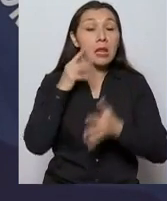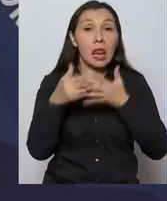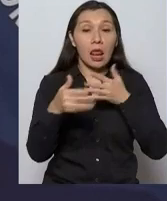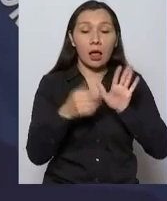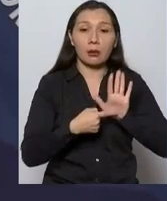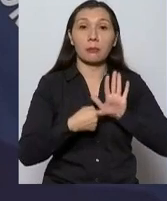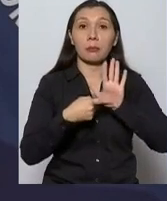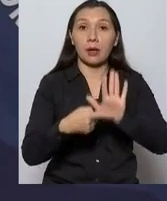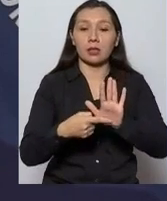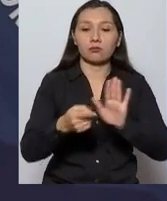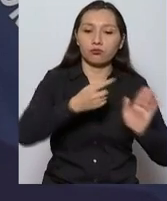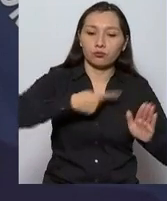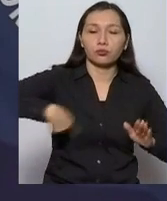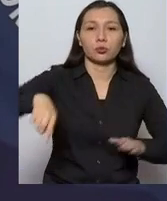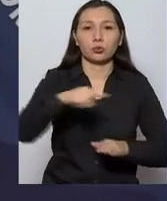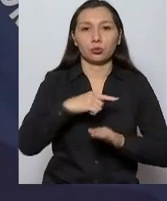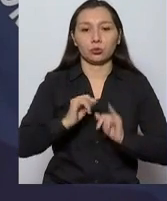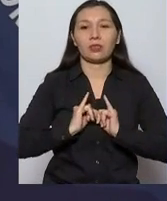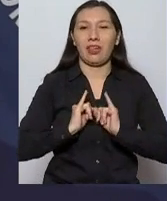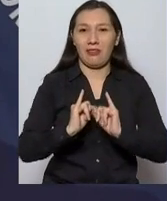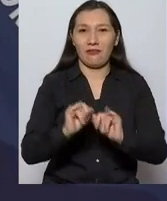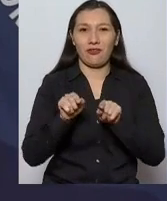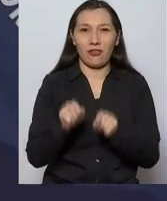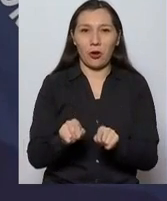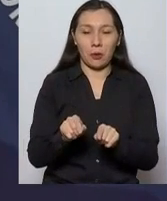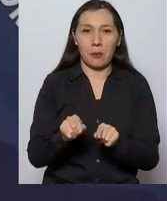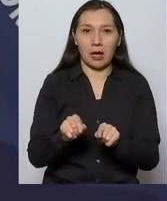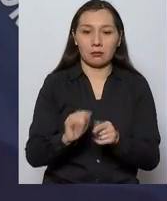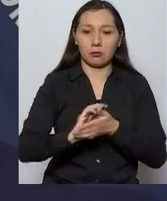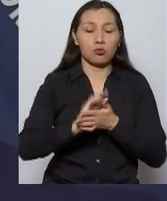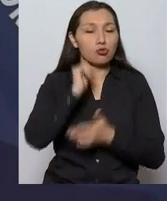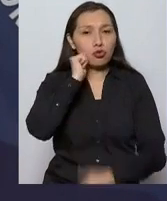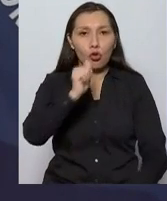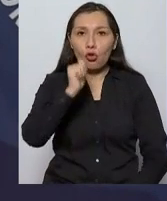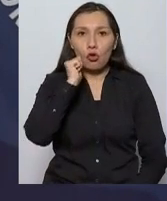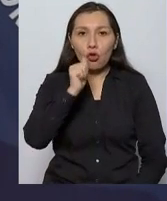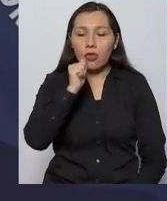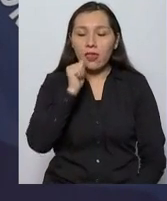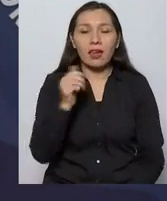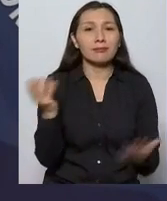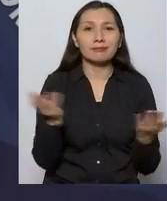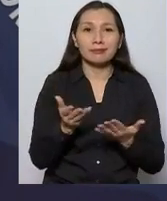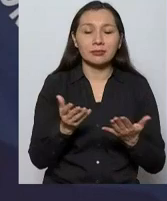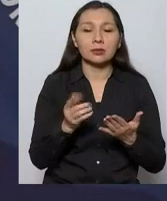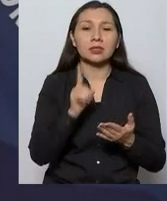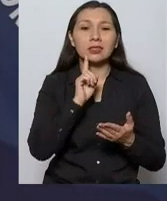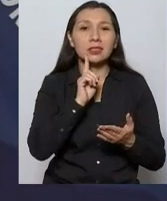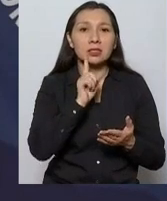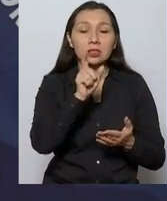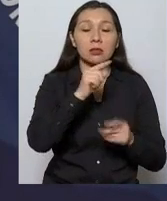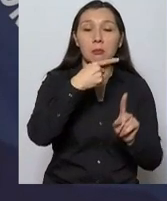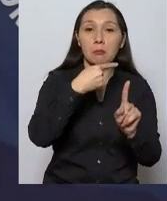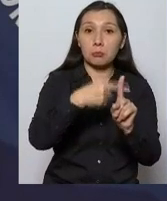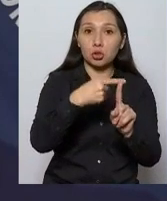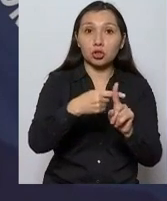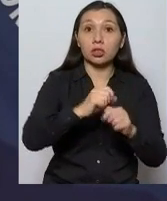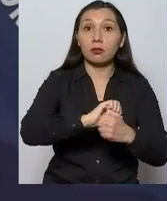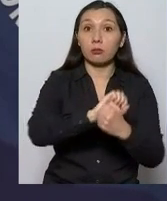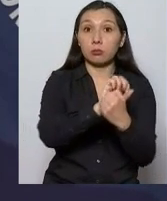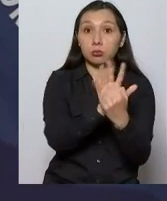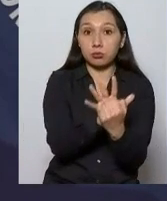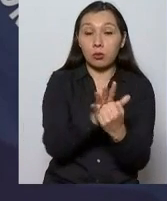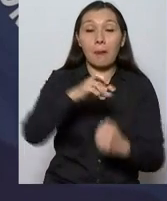transparencia, estamos informando todos los días los casos positivos